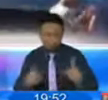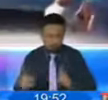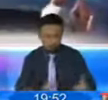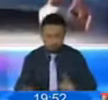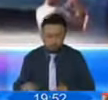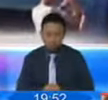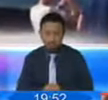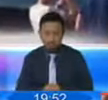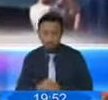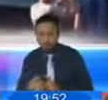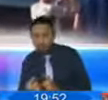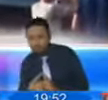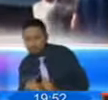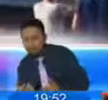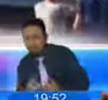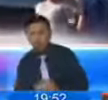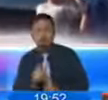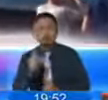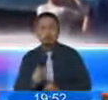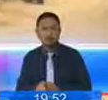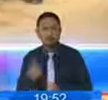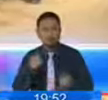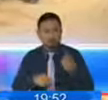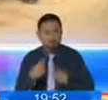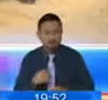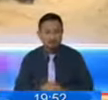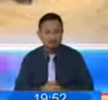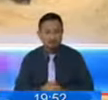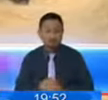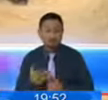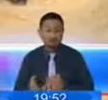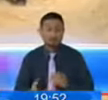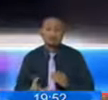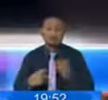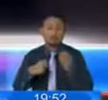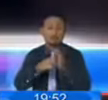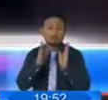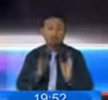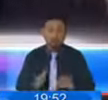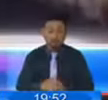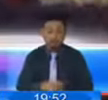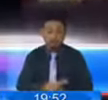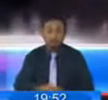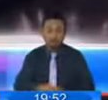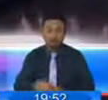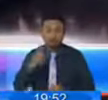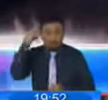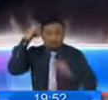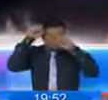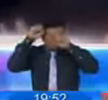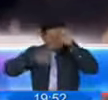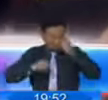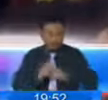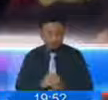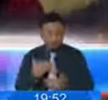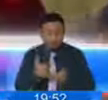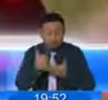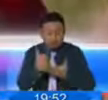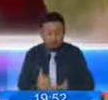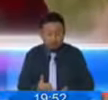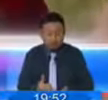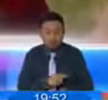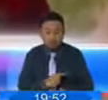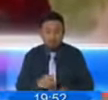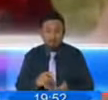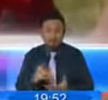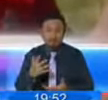Me acerqué y me encontré con personas heridas. Los pasajeros del primer tren tenían rotas las cabezas. Traté de ayudarles